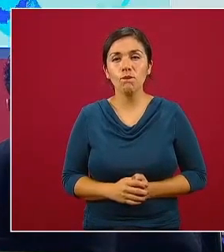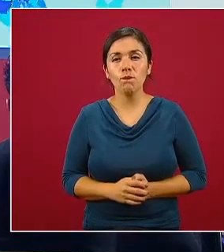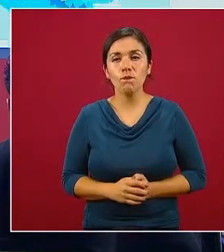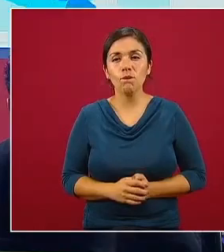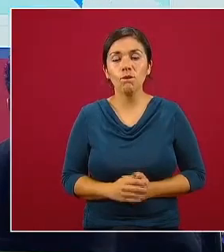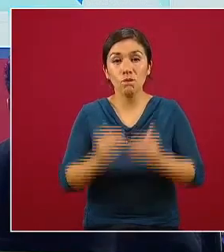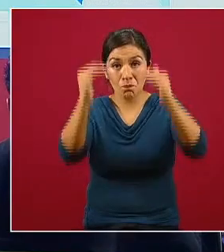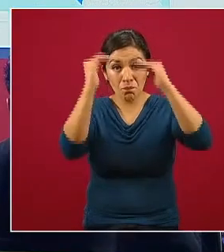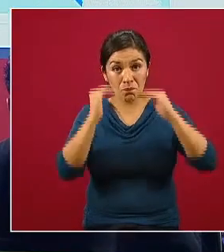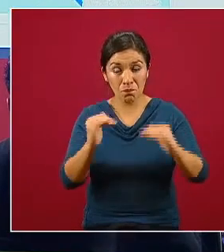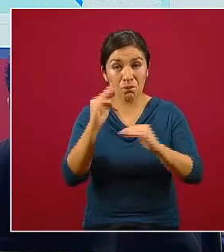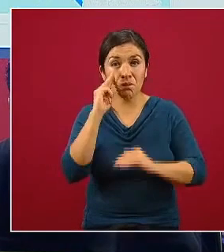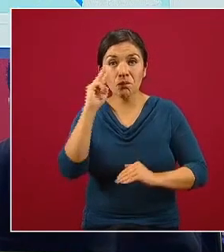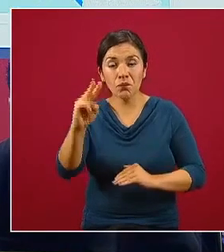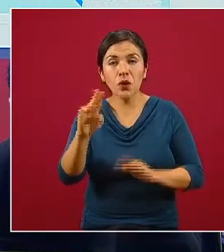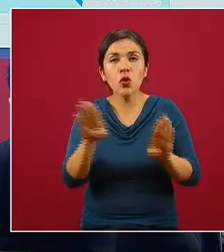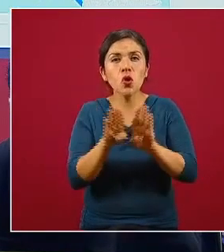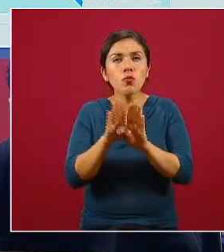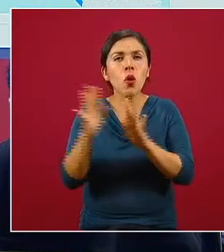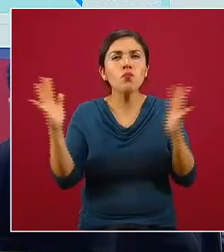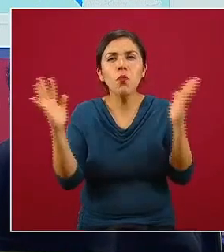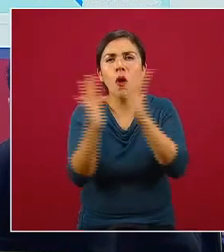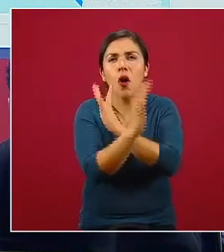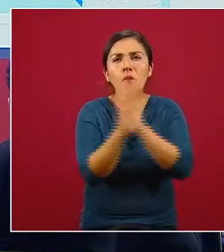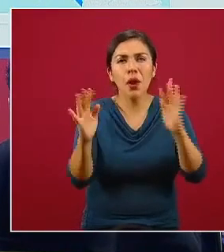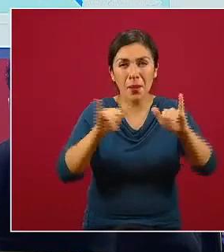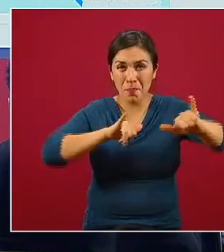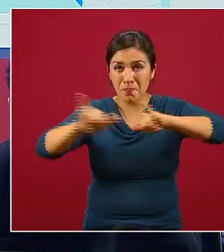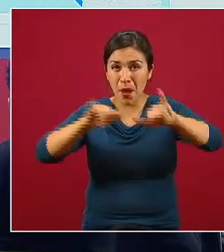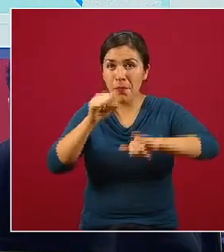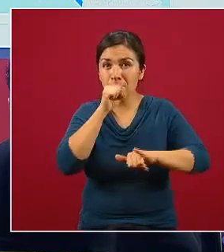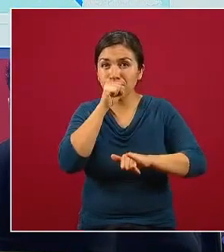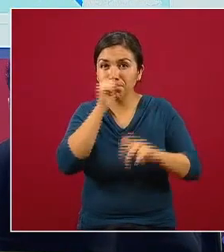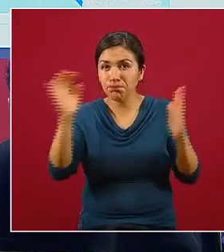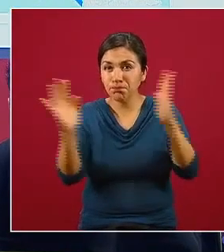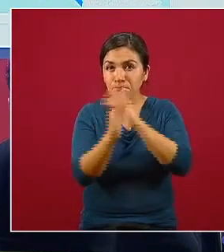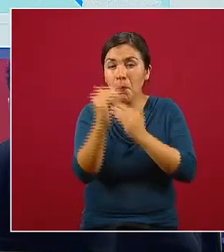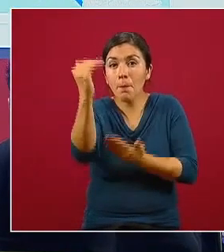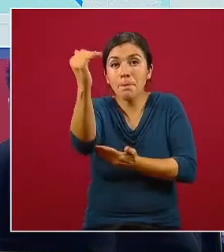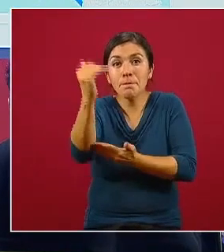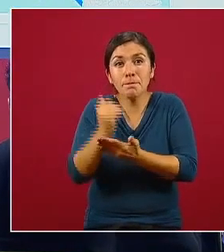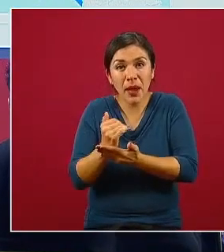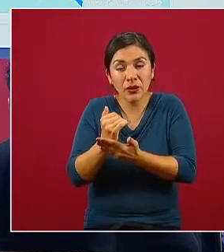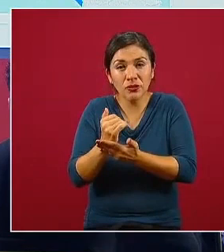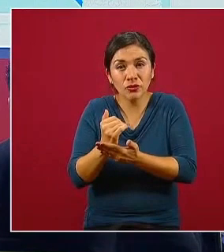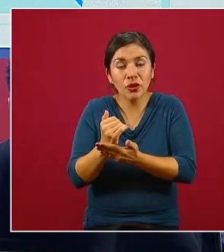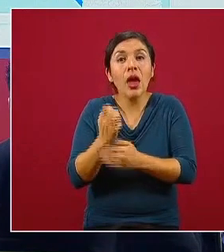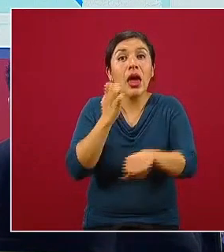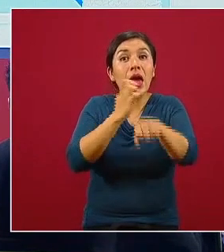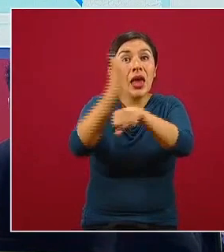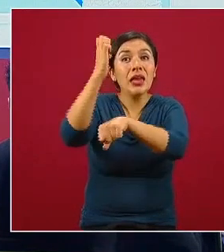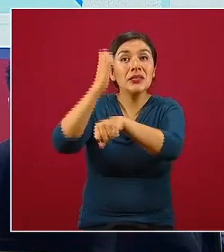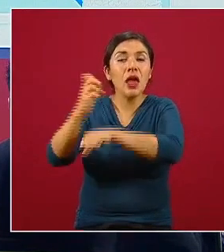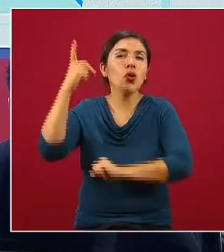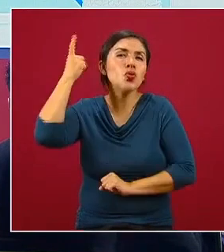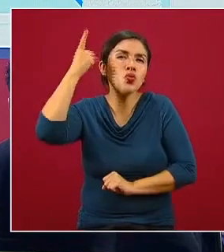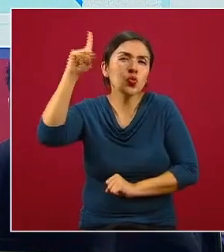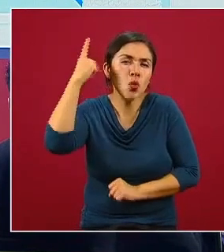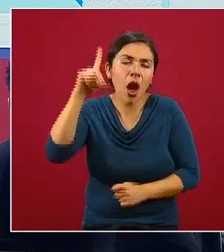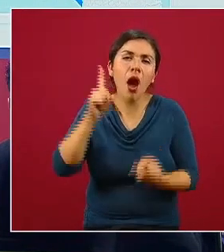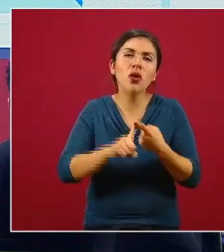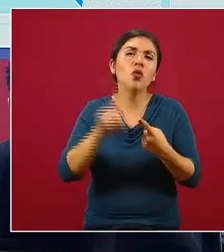Aquí vemos la disminución de movilidad en el mapa. Vemos que los estados, por ejemplo, de